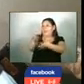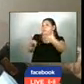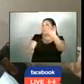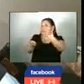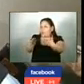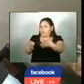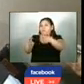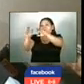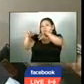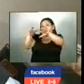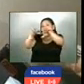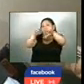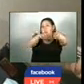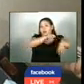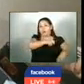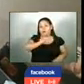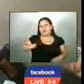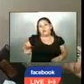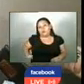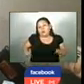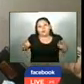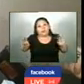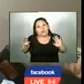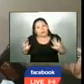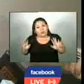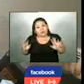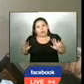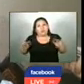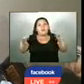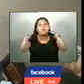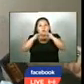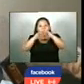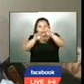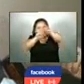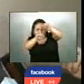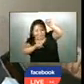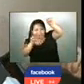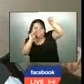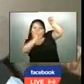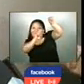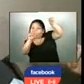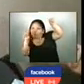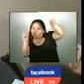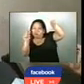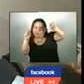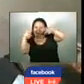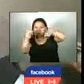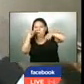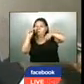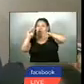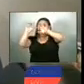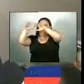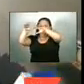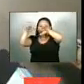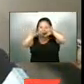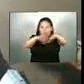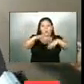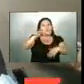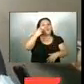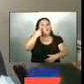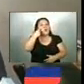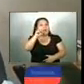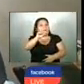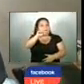desarrolle. También tenemos otro núcleo de nubes que está varios cientos de kilómetros al sur